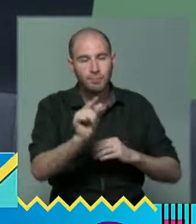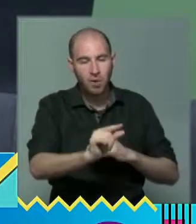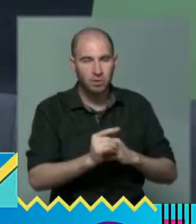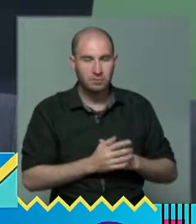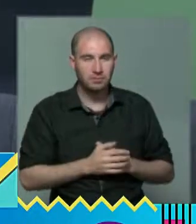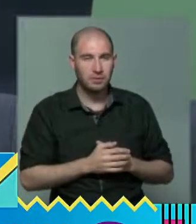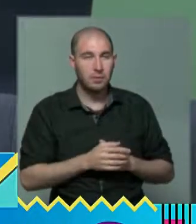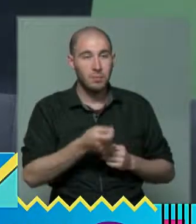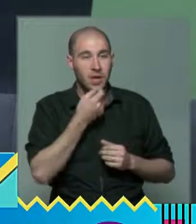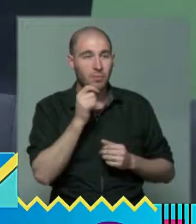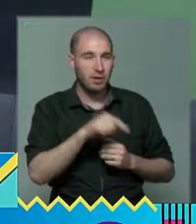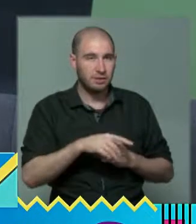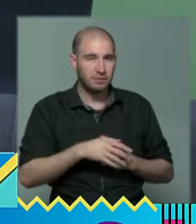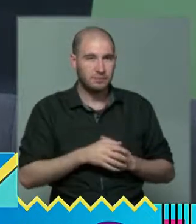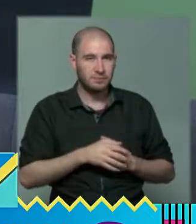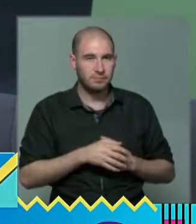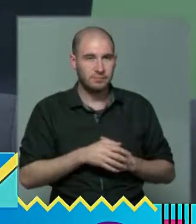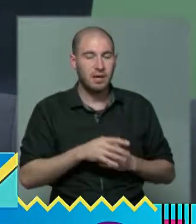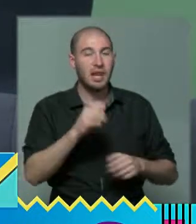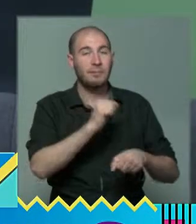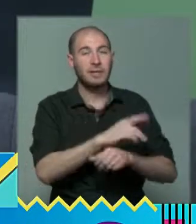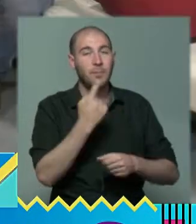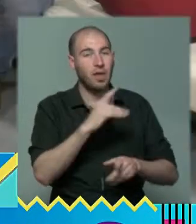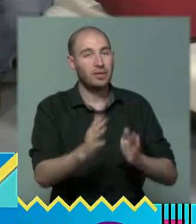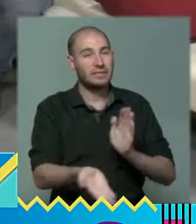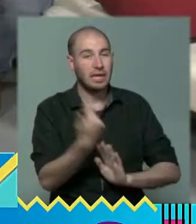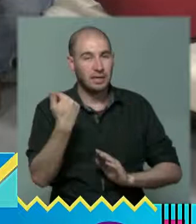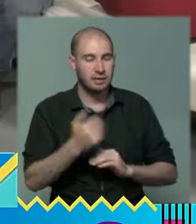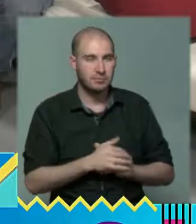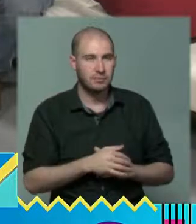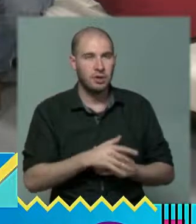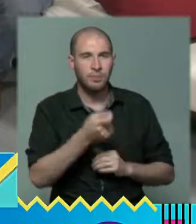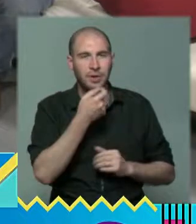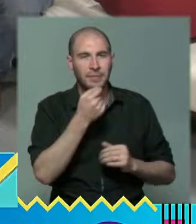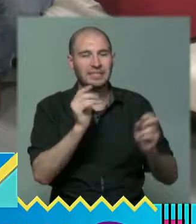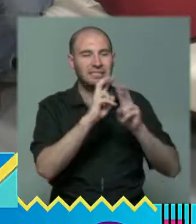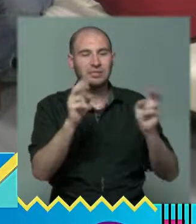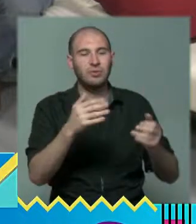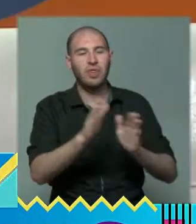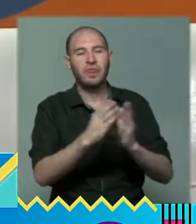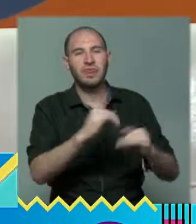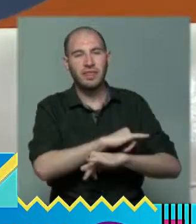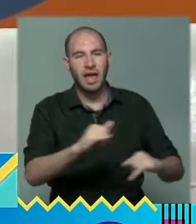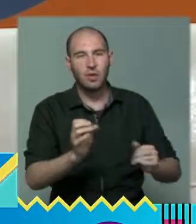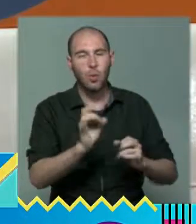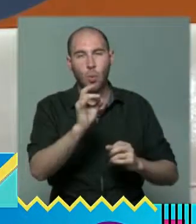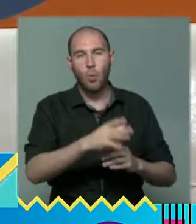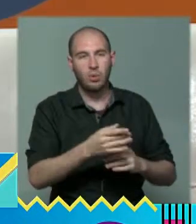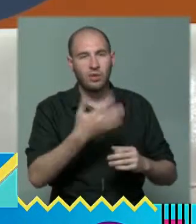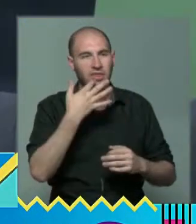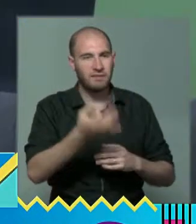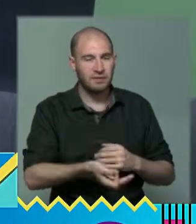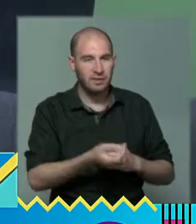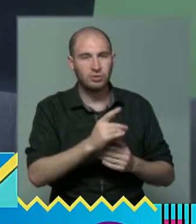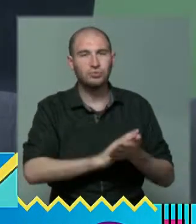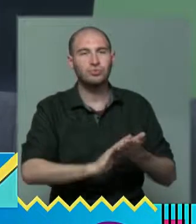si este caso de quitarle la libertad condicional no termina siendo un título para la prensa más que un caso que verdaderamente pueda